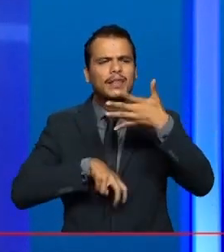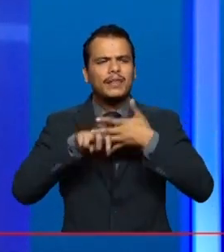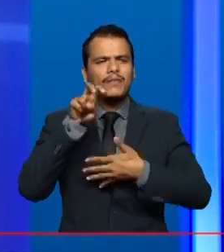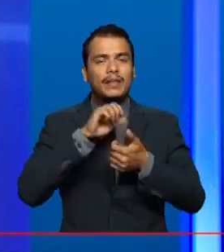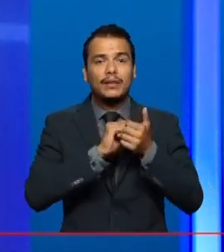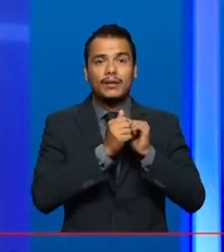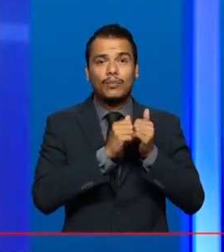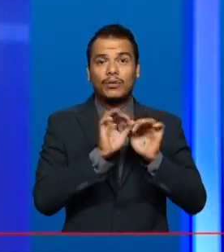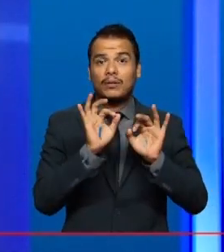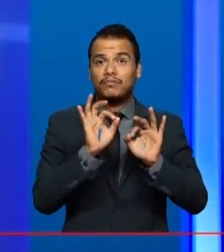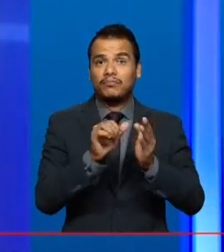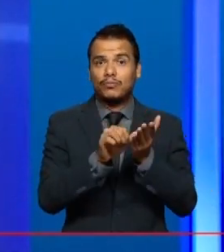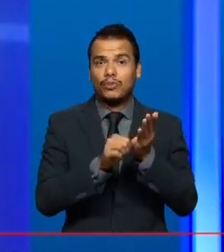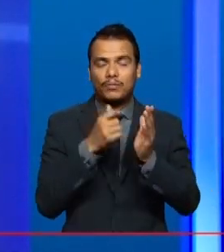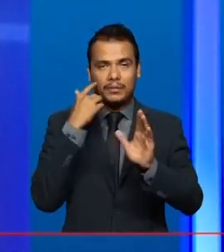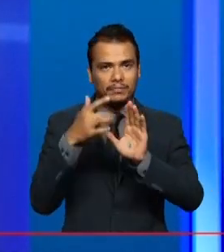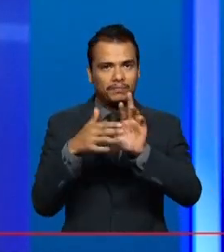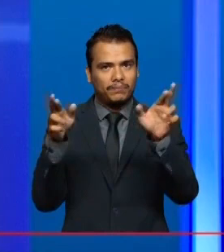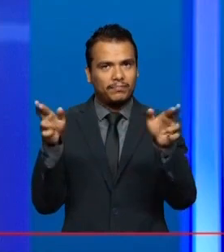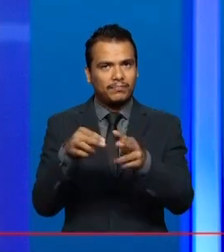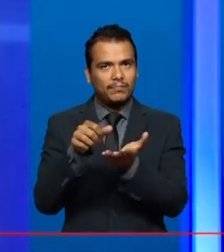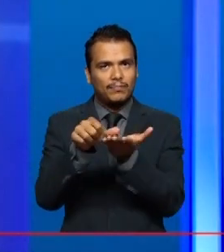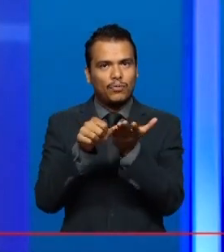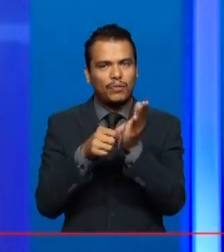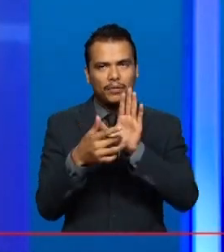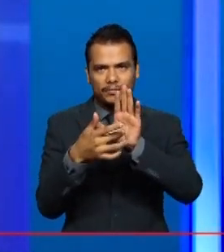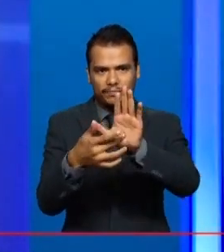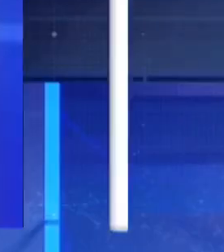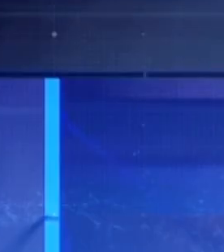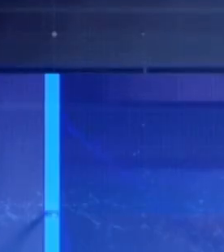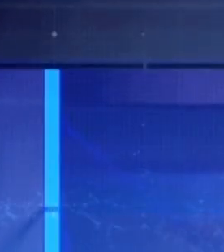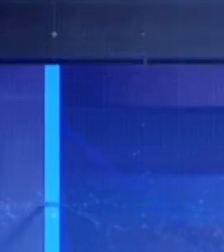Producción Deportiva. Aquí les contamos cómo votar.